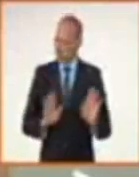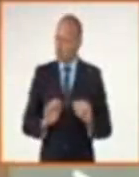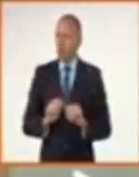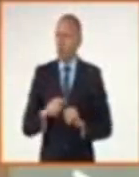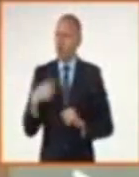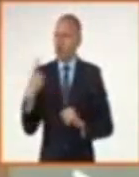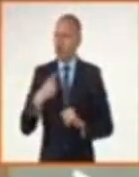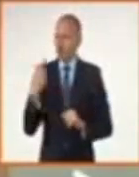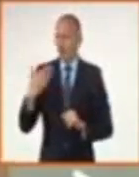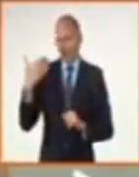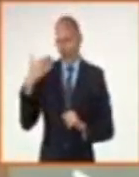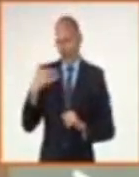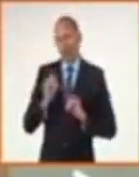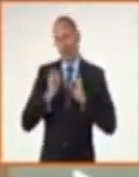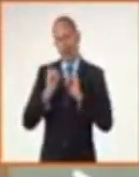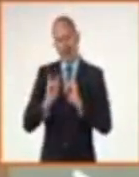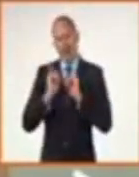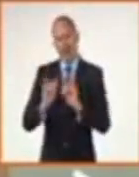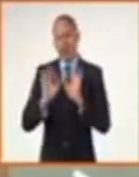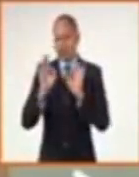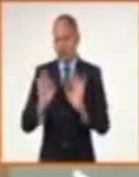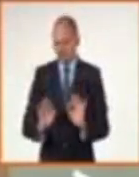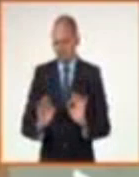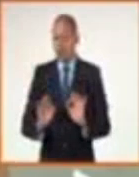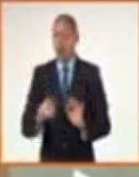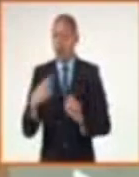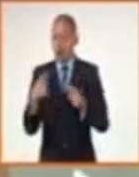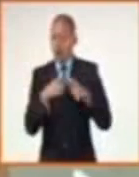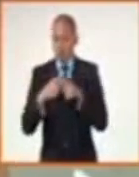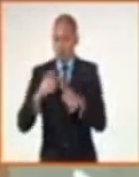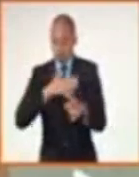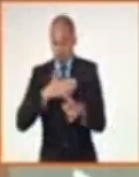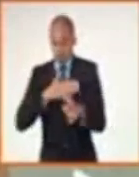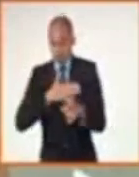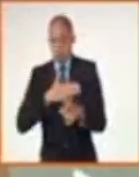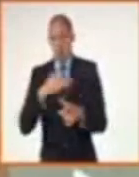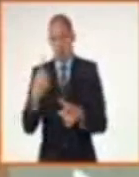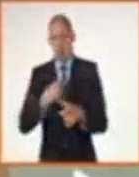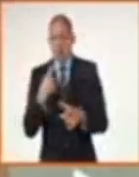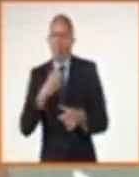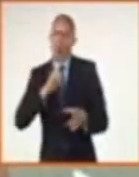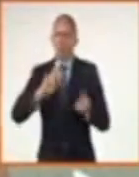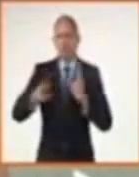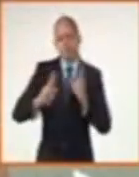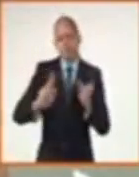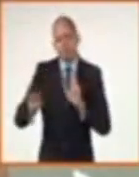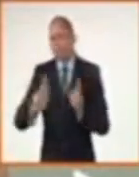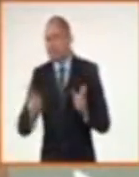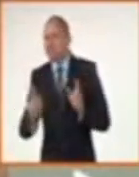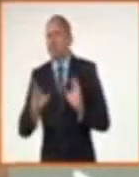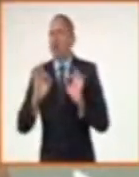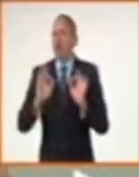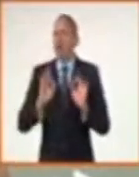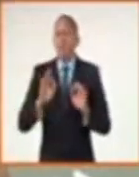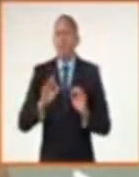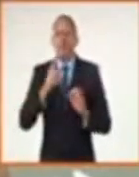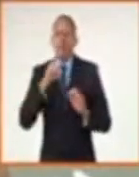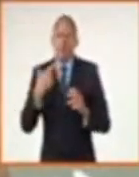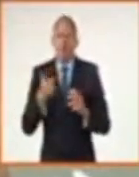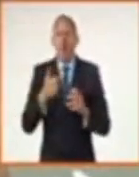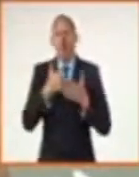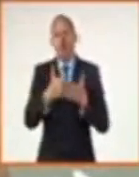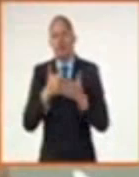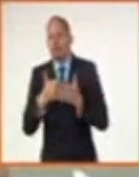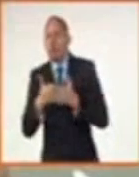electoral, tiene la responsabilidad de organizar, dirigir y supervisar. Desde que fue convocado el proceso, nos vimos inmersos en